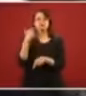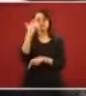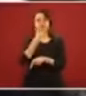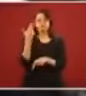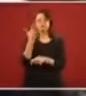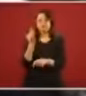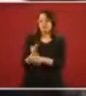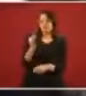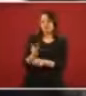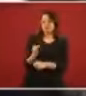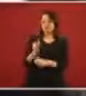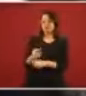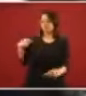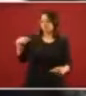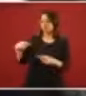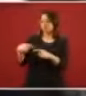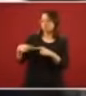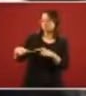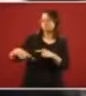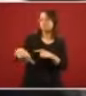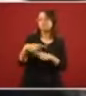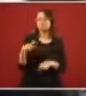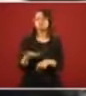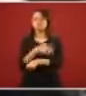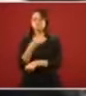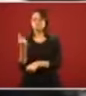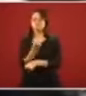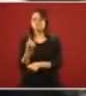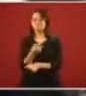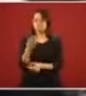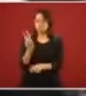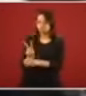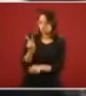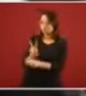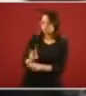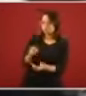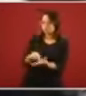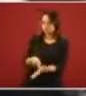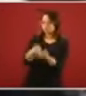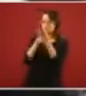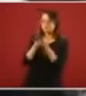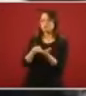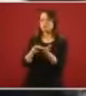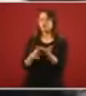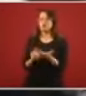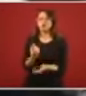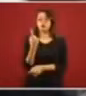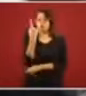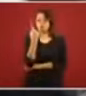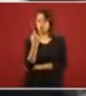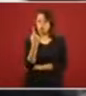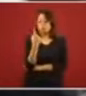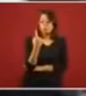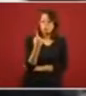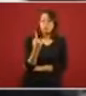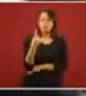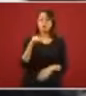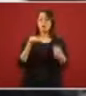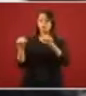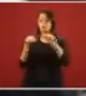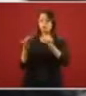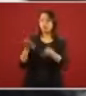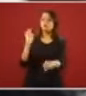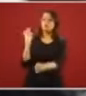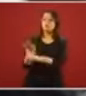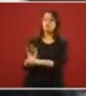real la manera como se ejerce, porque lo que revela la auditoría, presidente, es que por cada peso que se mueve para alguna acción de algún deportista en beneficio